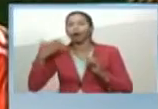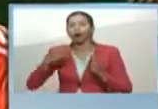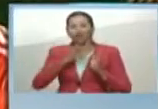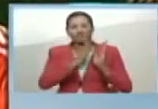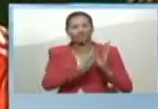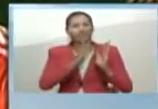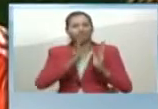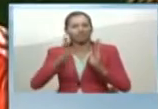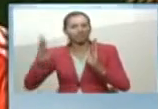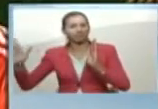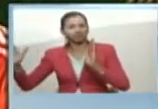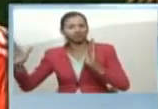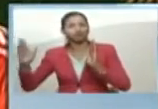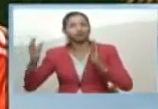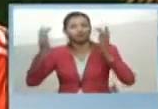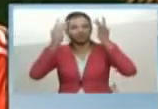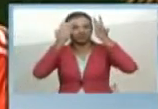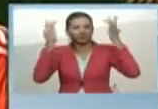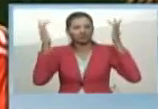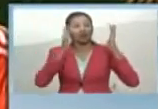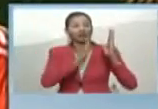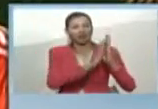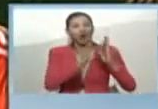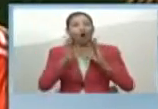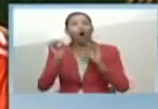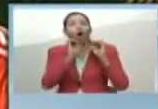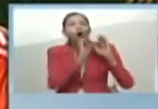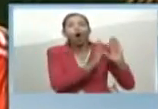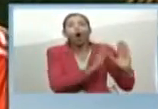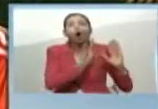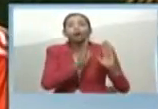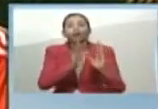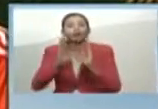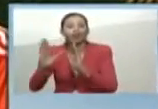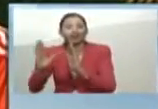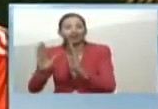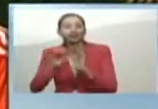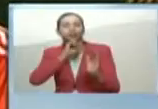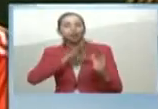razonamiento, una secuencia narrativa de una gran fuerza histórica.